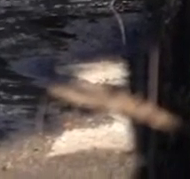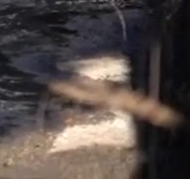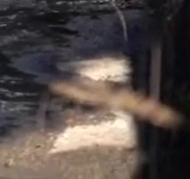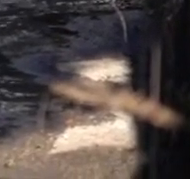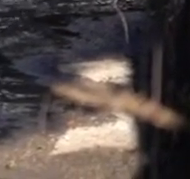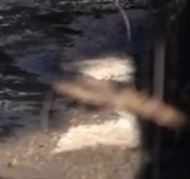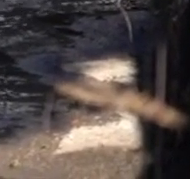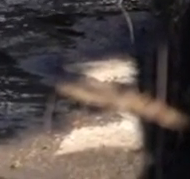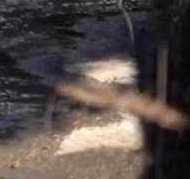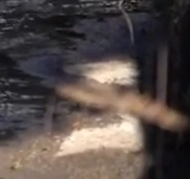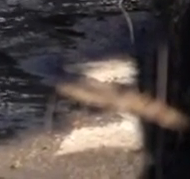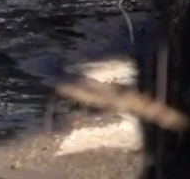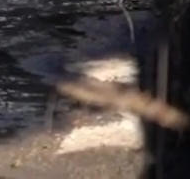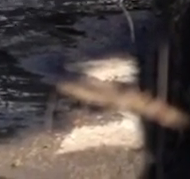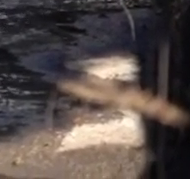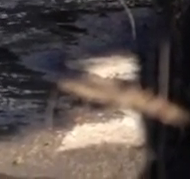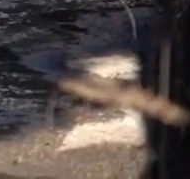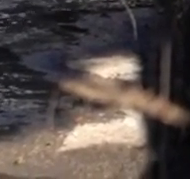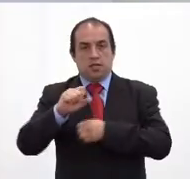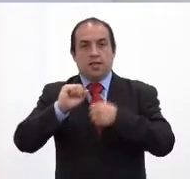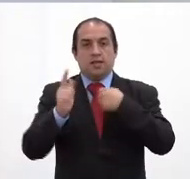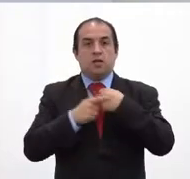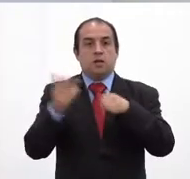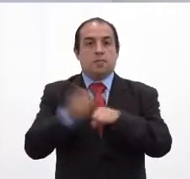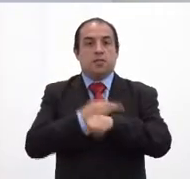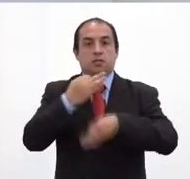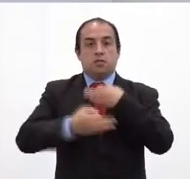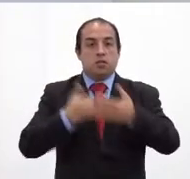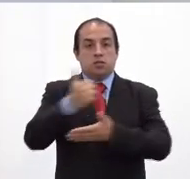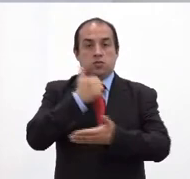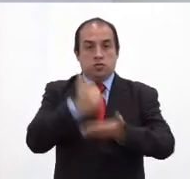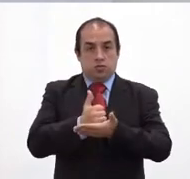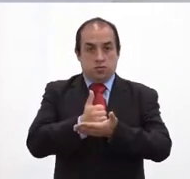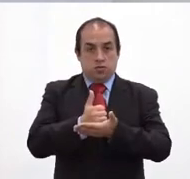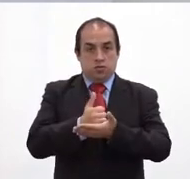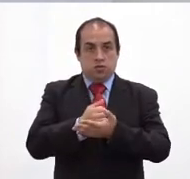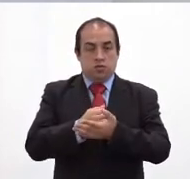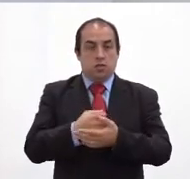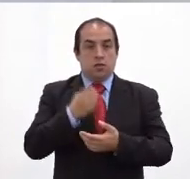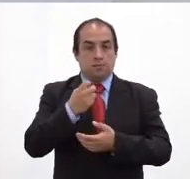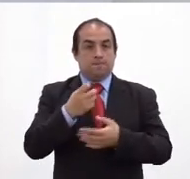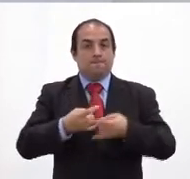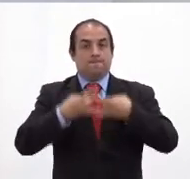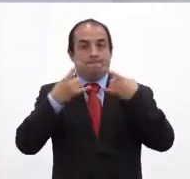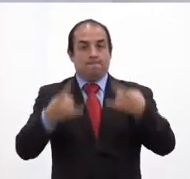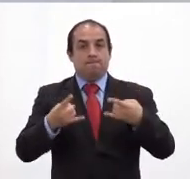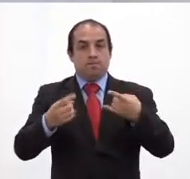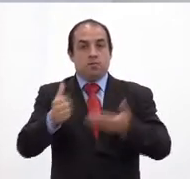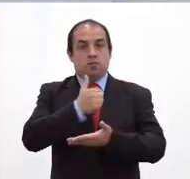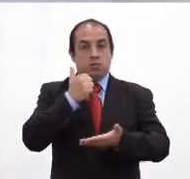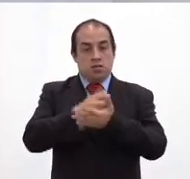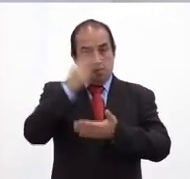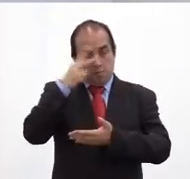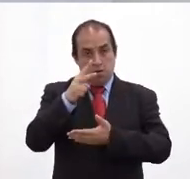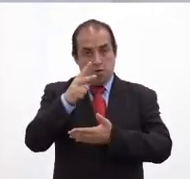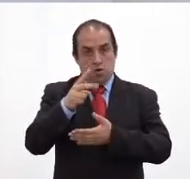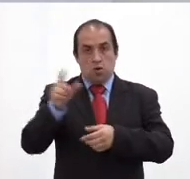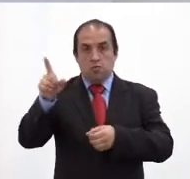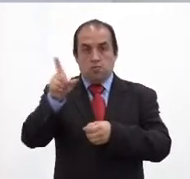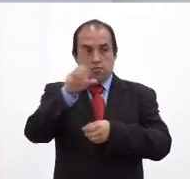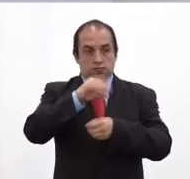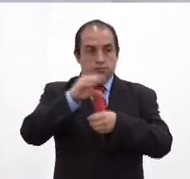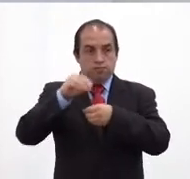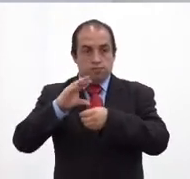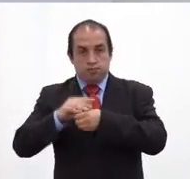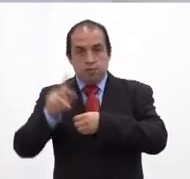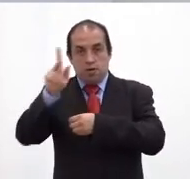a las barrancas, que es algo que ocurre en toda la ciudad, histórico. La Ciudad de México se fue poblando en